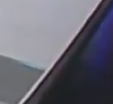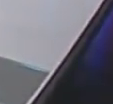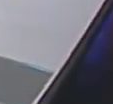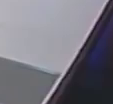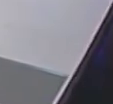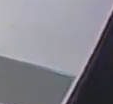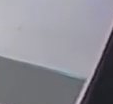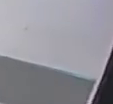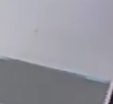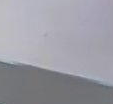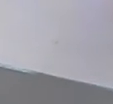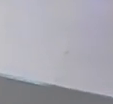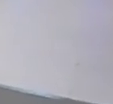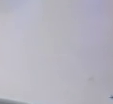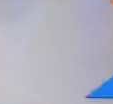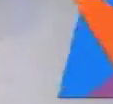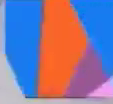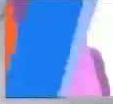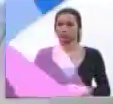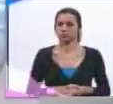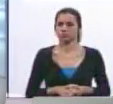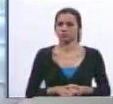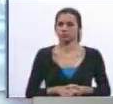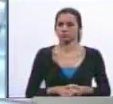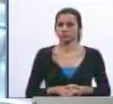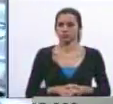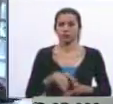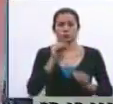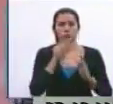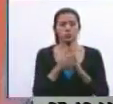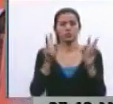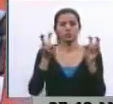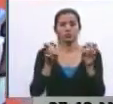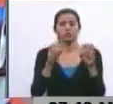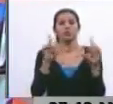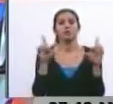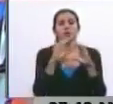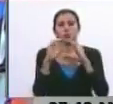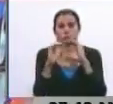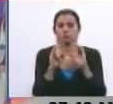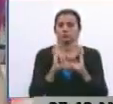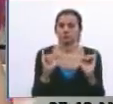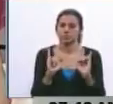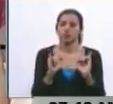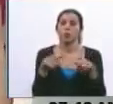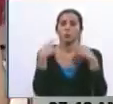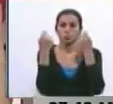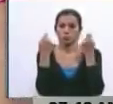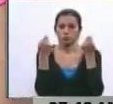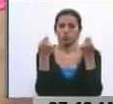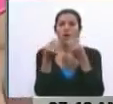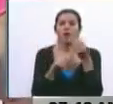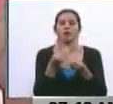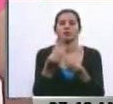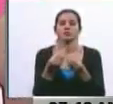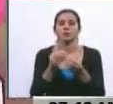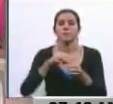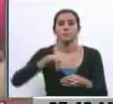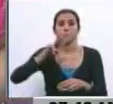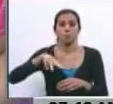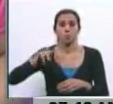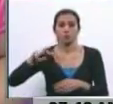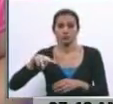Seguimos este desayuno en compañía de Jacqueline Farías. Ya conversamos todo lo que tiene que ver con el ámbito de telecomunicaciones, de promociones que ha realizado Movilnet y que va a